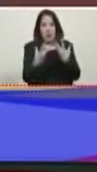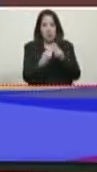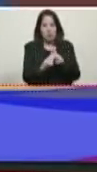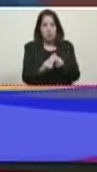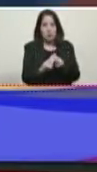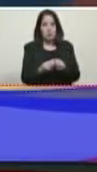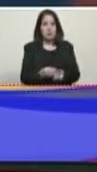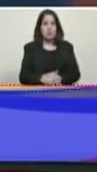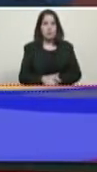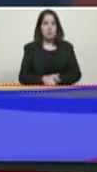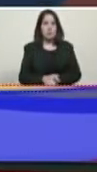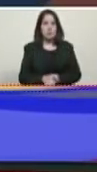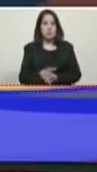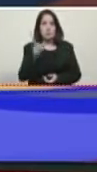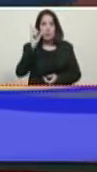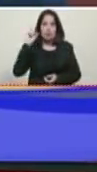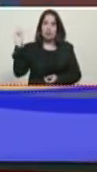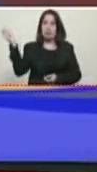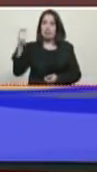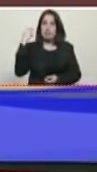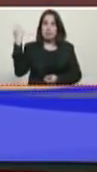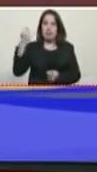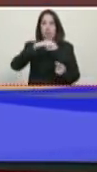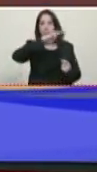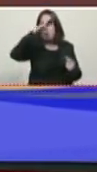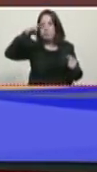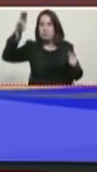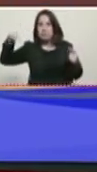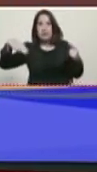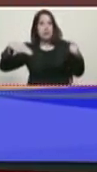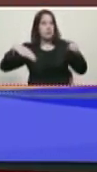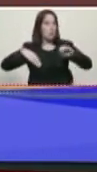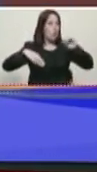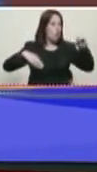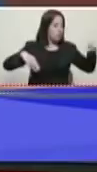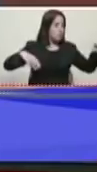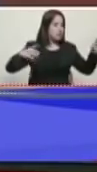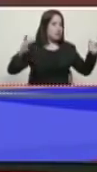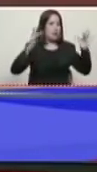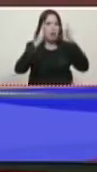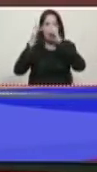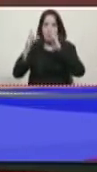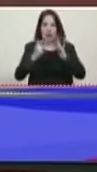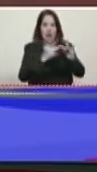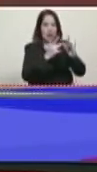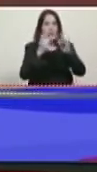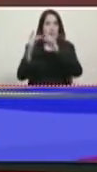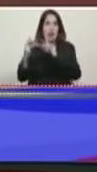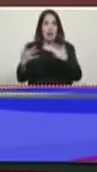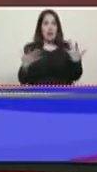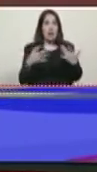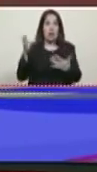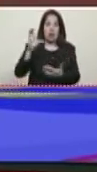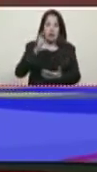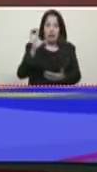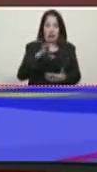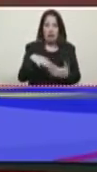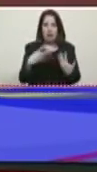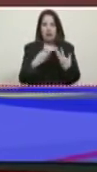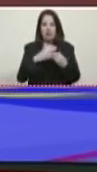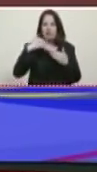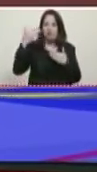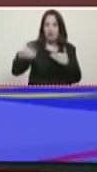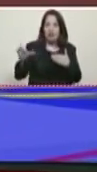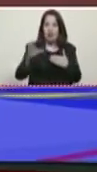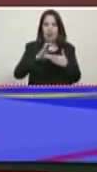tiene los llanos tiene las montañas tiene el oriente del país está en caracas en las afueras de caracas